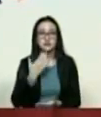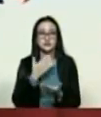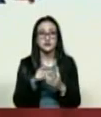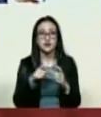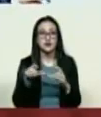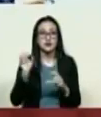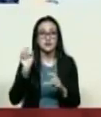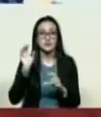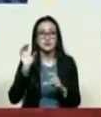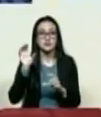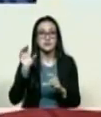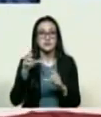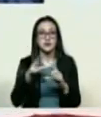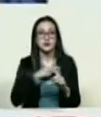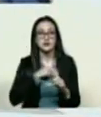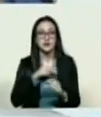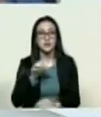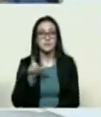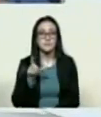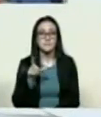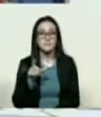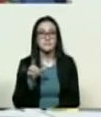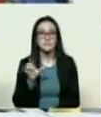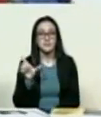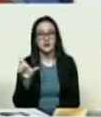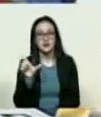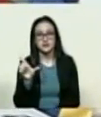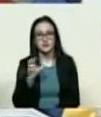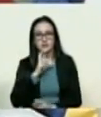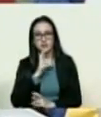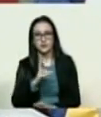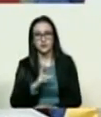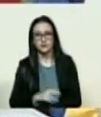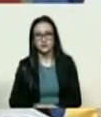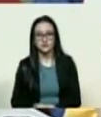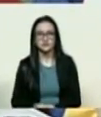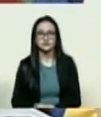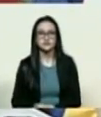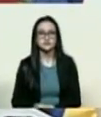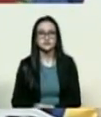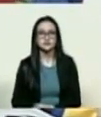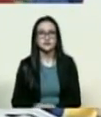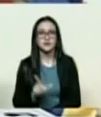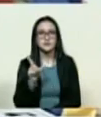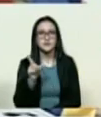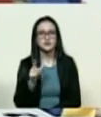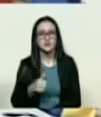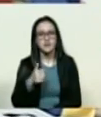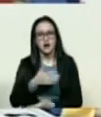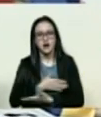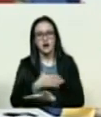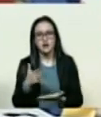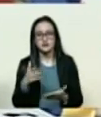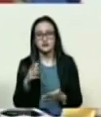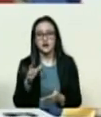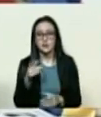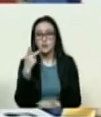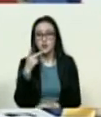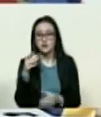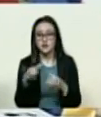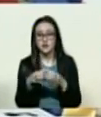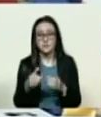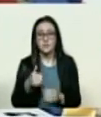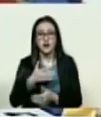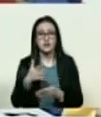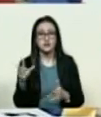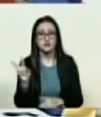partido. Claro. El Partido Socialista Unido de Venezuela es el partido más grande de Venezuela y de América.